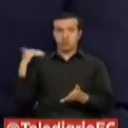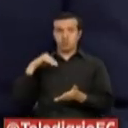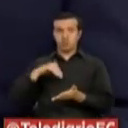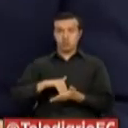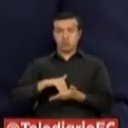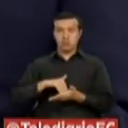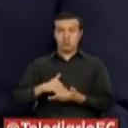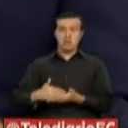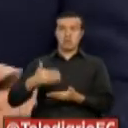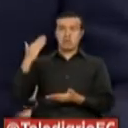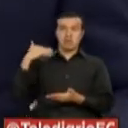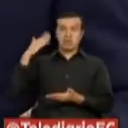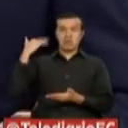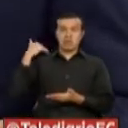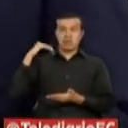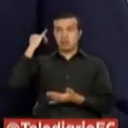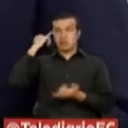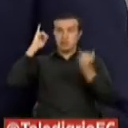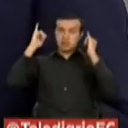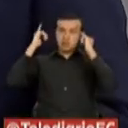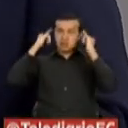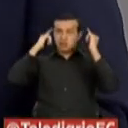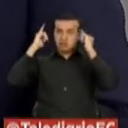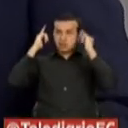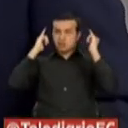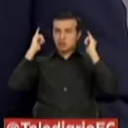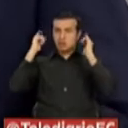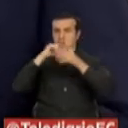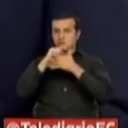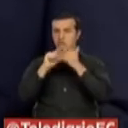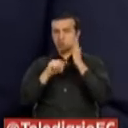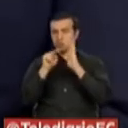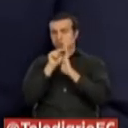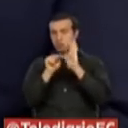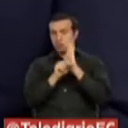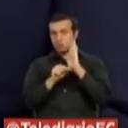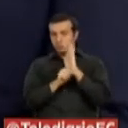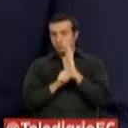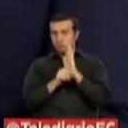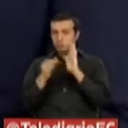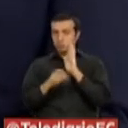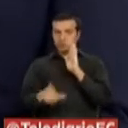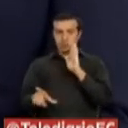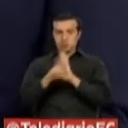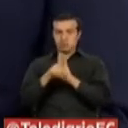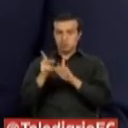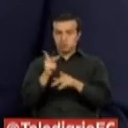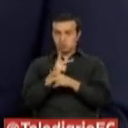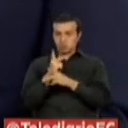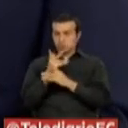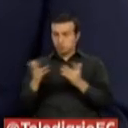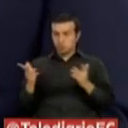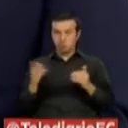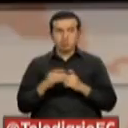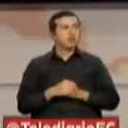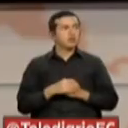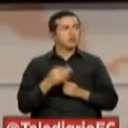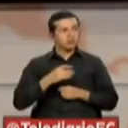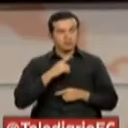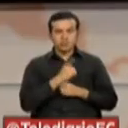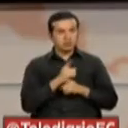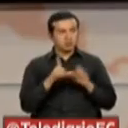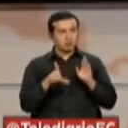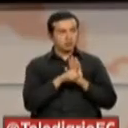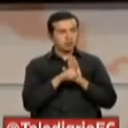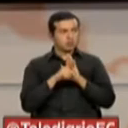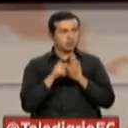fuente original de las ideas y de los principios normativos, que es la propia ley del Consejo? Claro, es que la ley